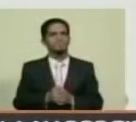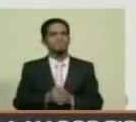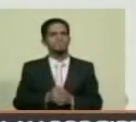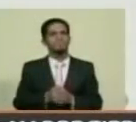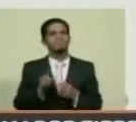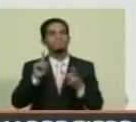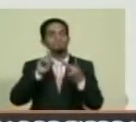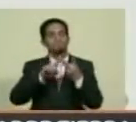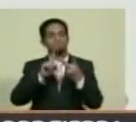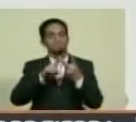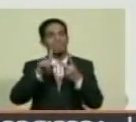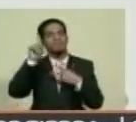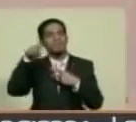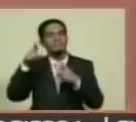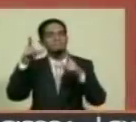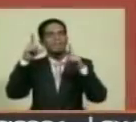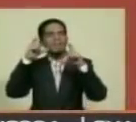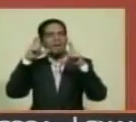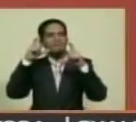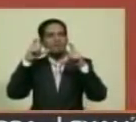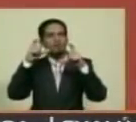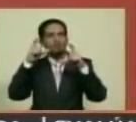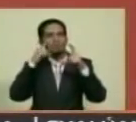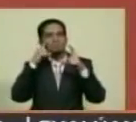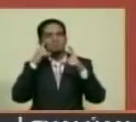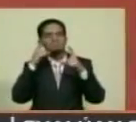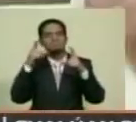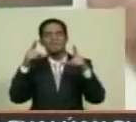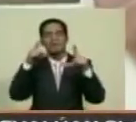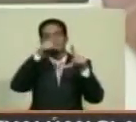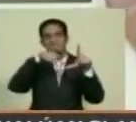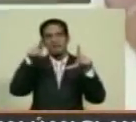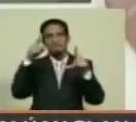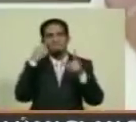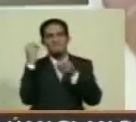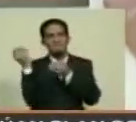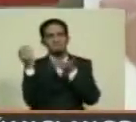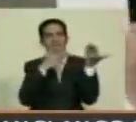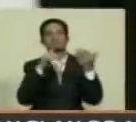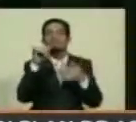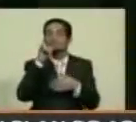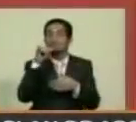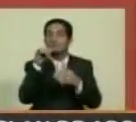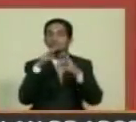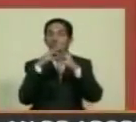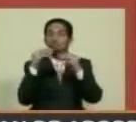están las gráficas que el traidor envió al señor Gerson Rojas, Rojas,